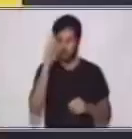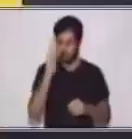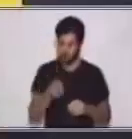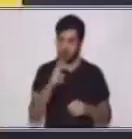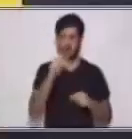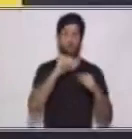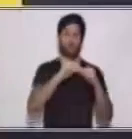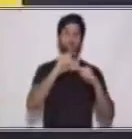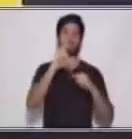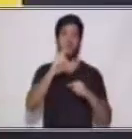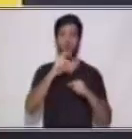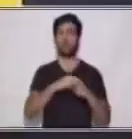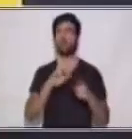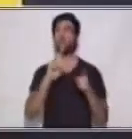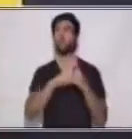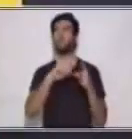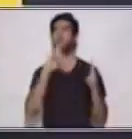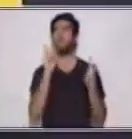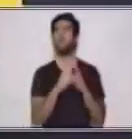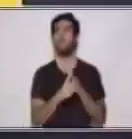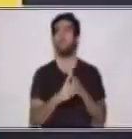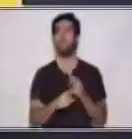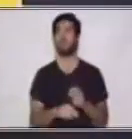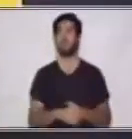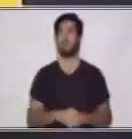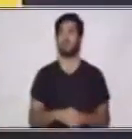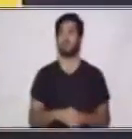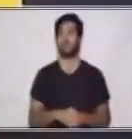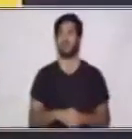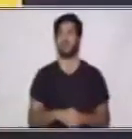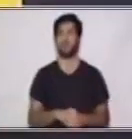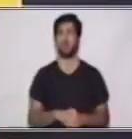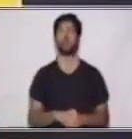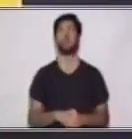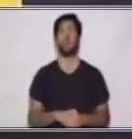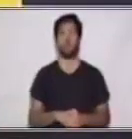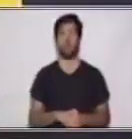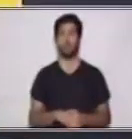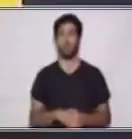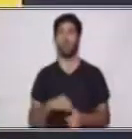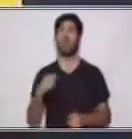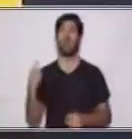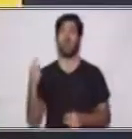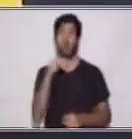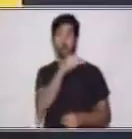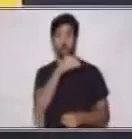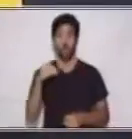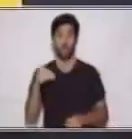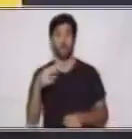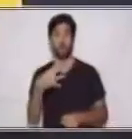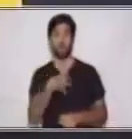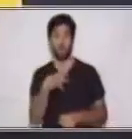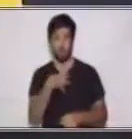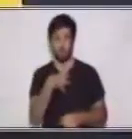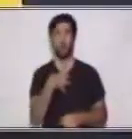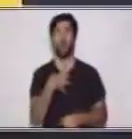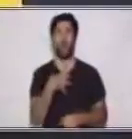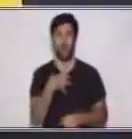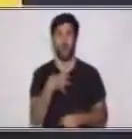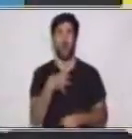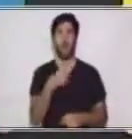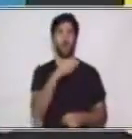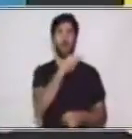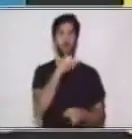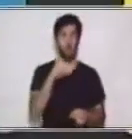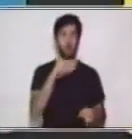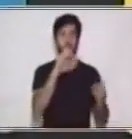mayúscula. La regla número 2 es que la vamos a encontrar en todos los nombres propios. Esto se refiere a nombres